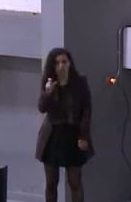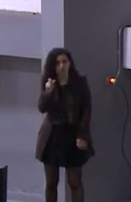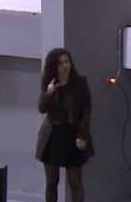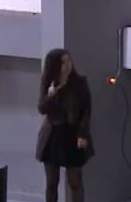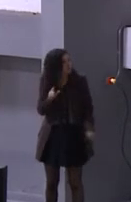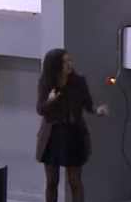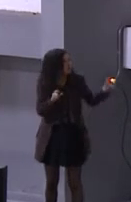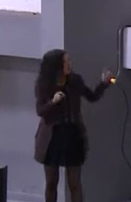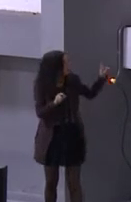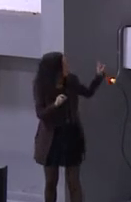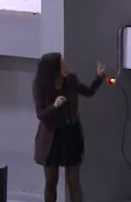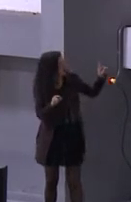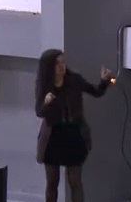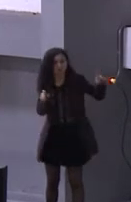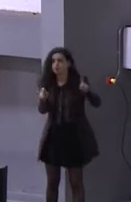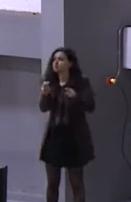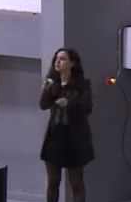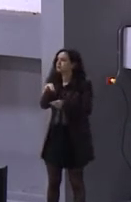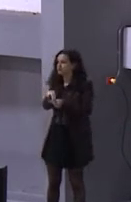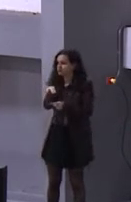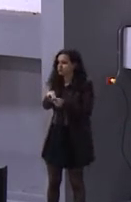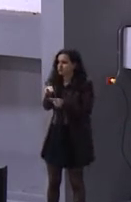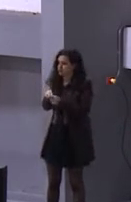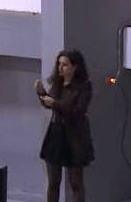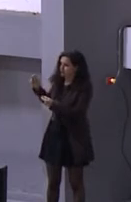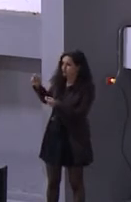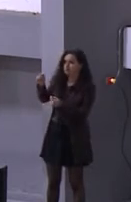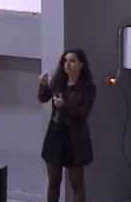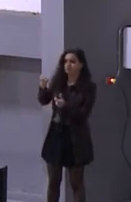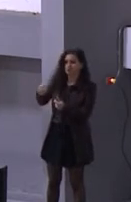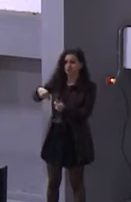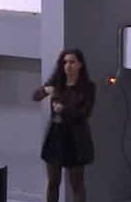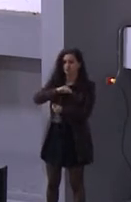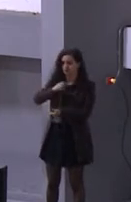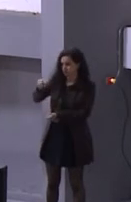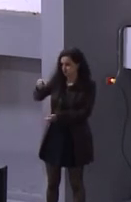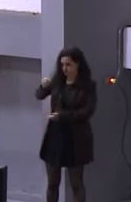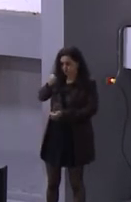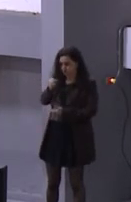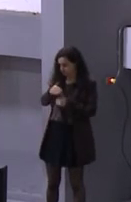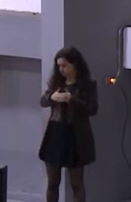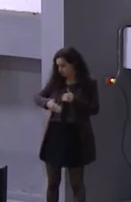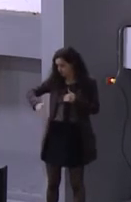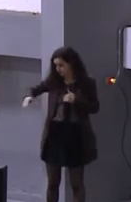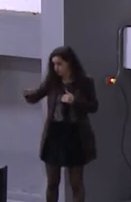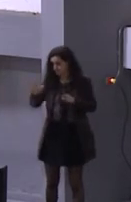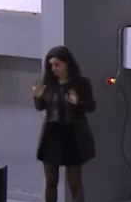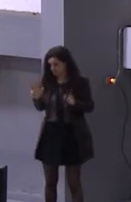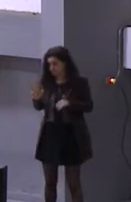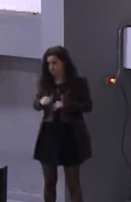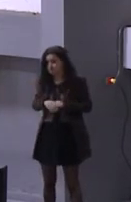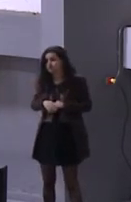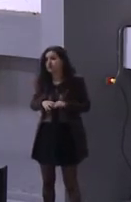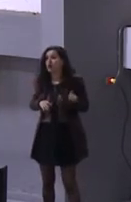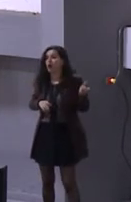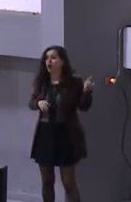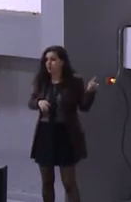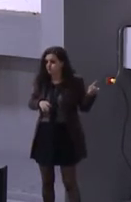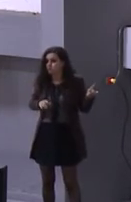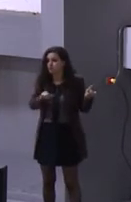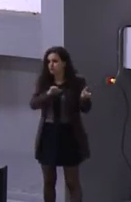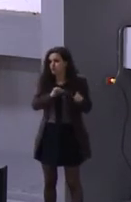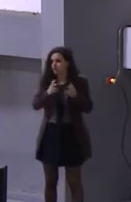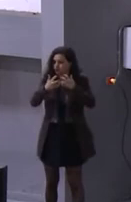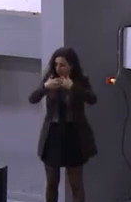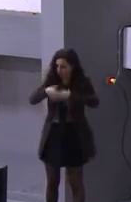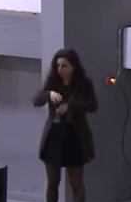Estos serán los recursos de inversión que recibiremos a lo largo del tiempo. ¿Vale? Entonces ahí tenemos funcionamiento